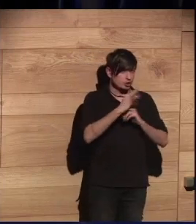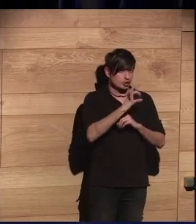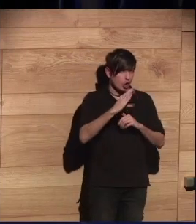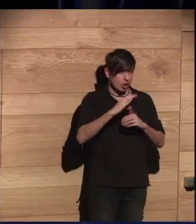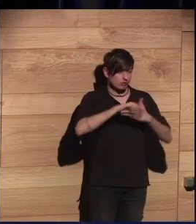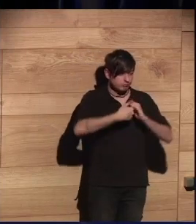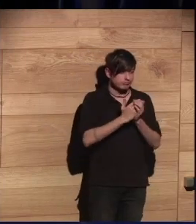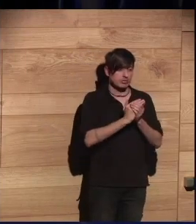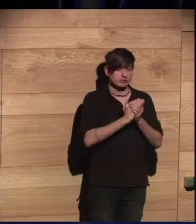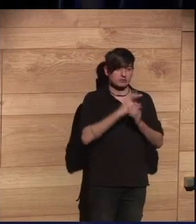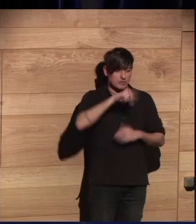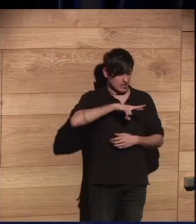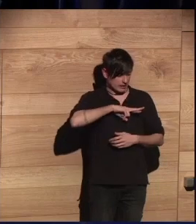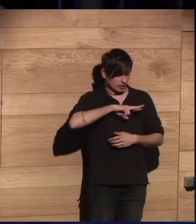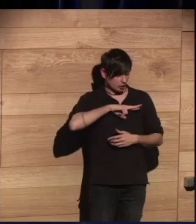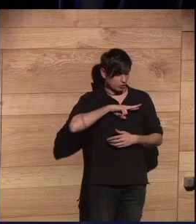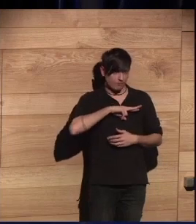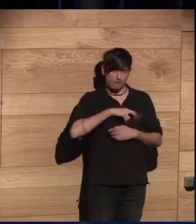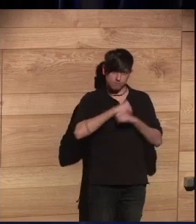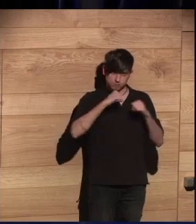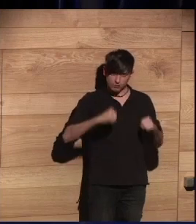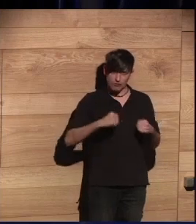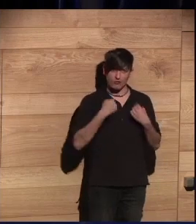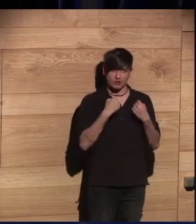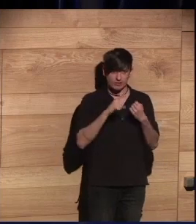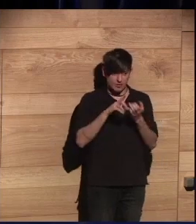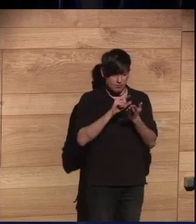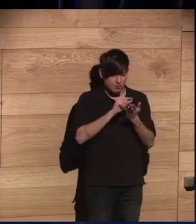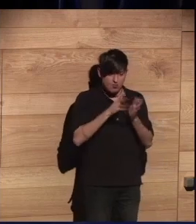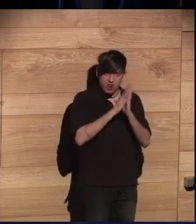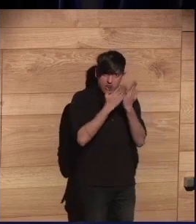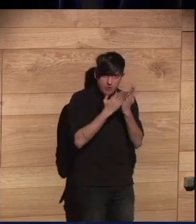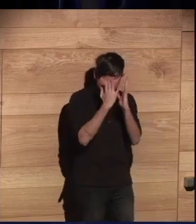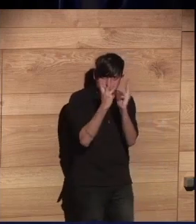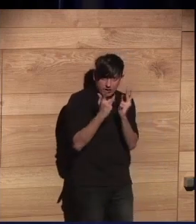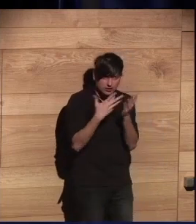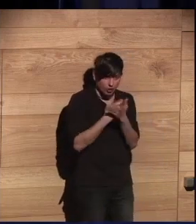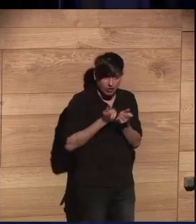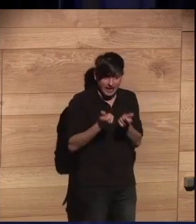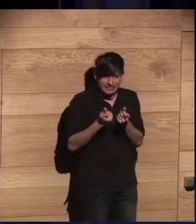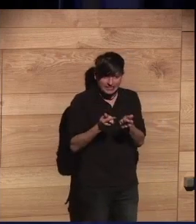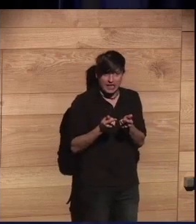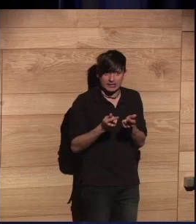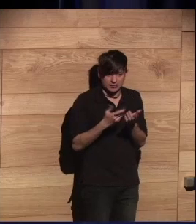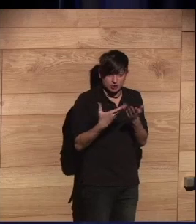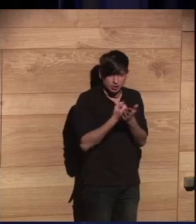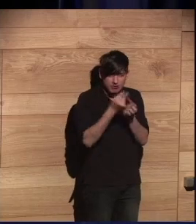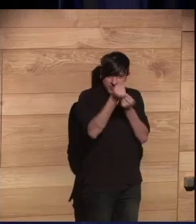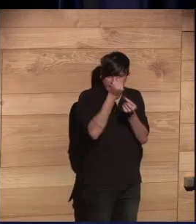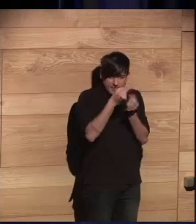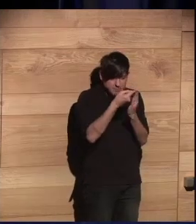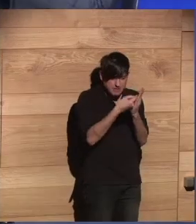pues muy religioso, muy disciplinado, tenía un libro de cuentas, apuntaba hasta cuando gastaba en cerillas, llevaba sus cuentas al